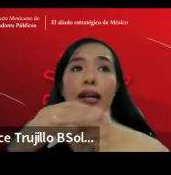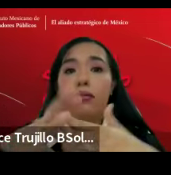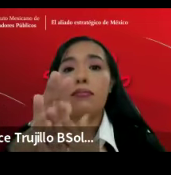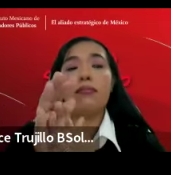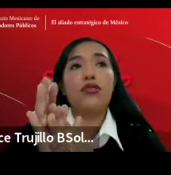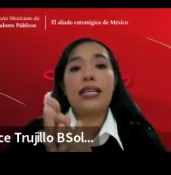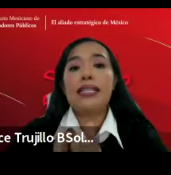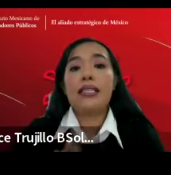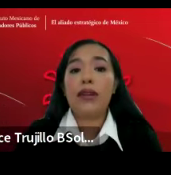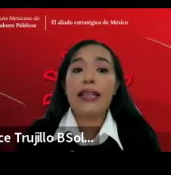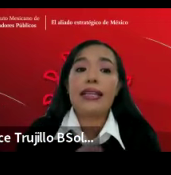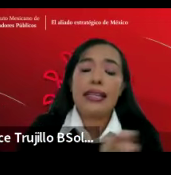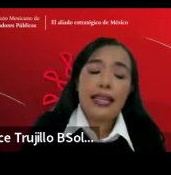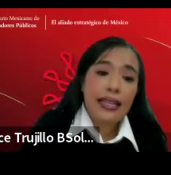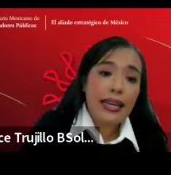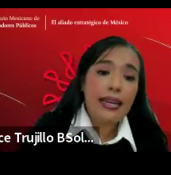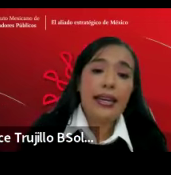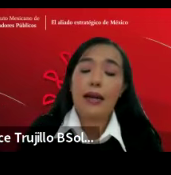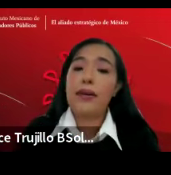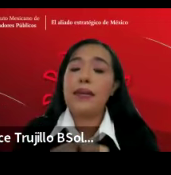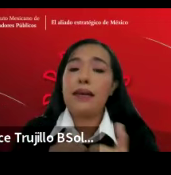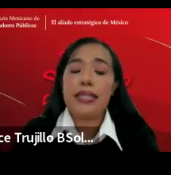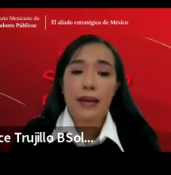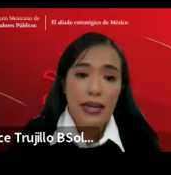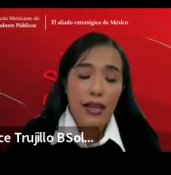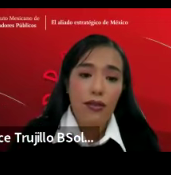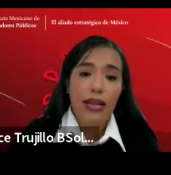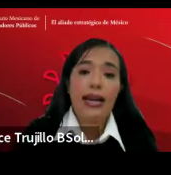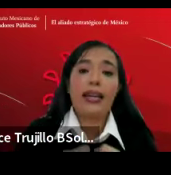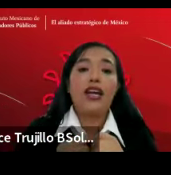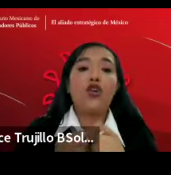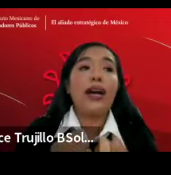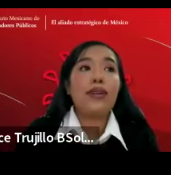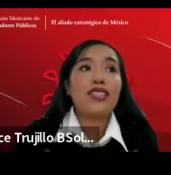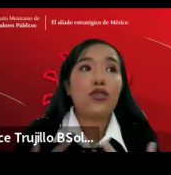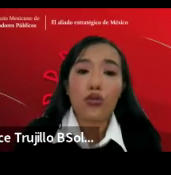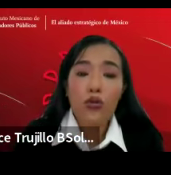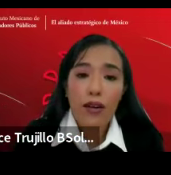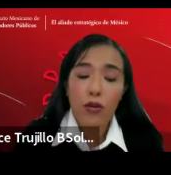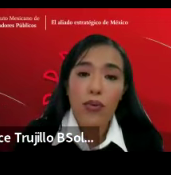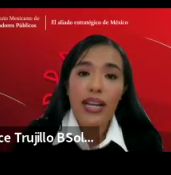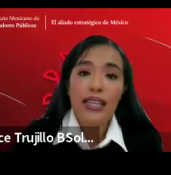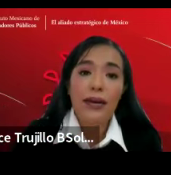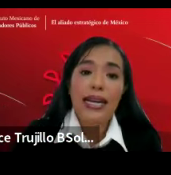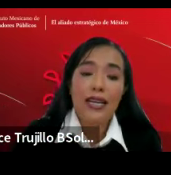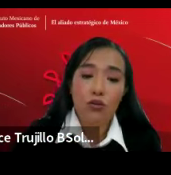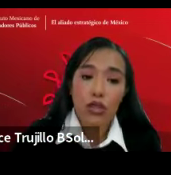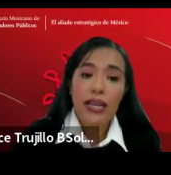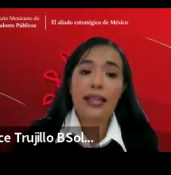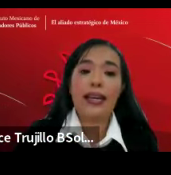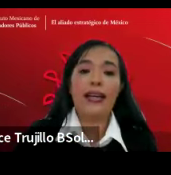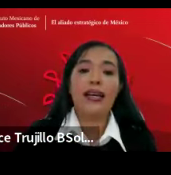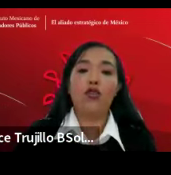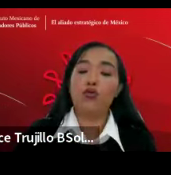Porque no existe un antecedente de ella, es la primera vez que viene a donar, no hay una estructura corporativa que